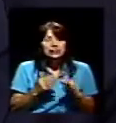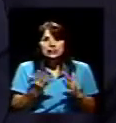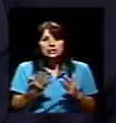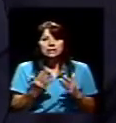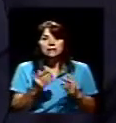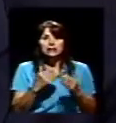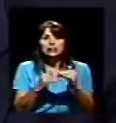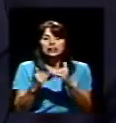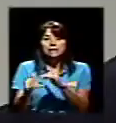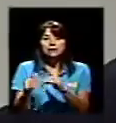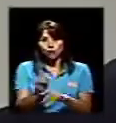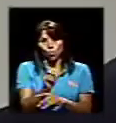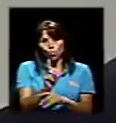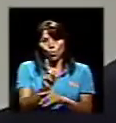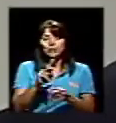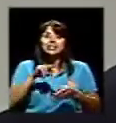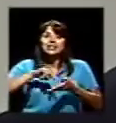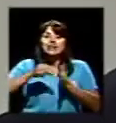y